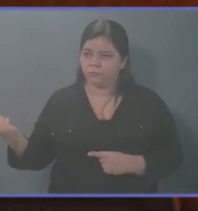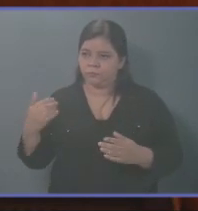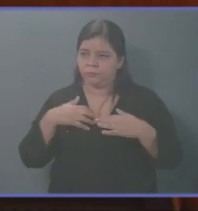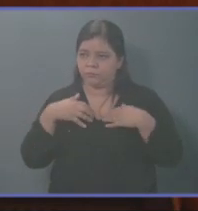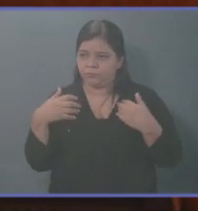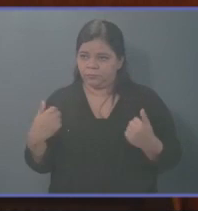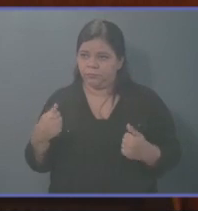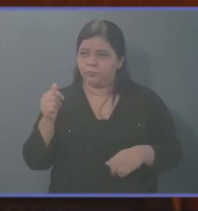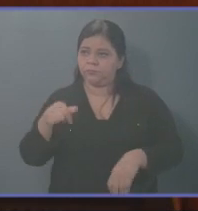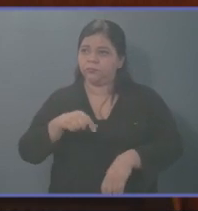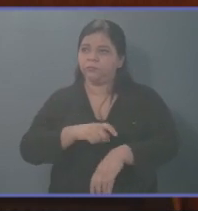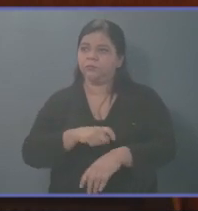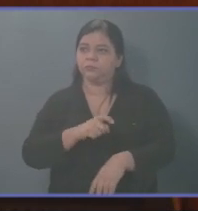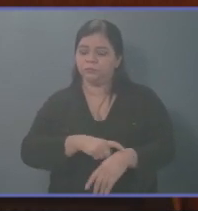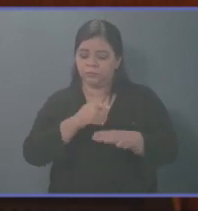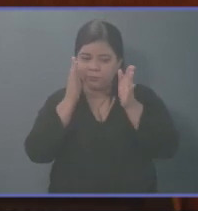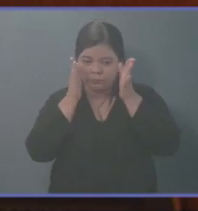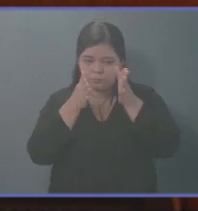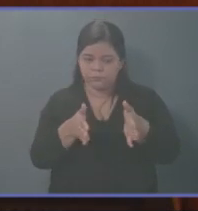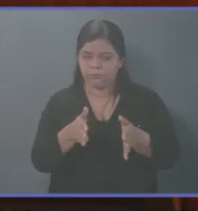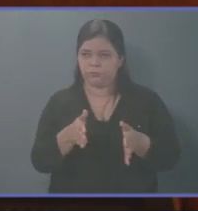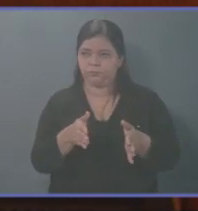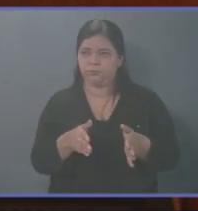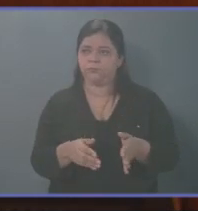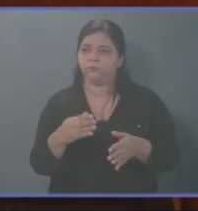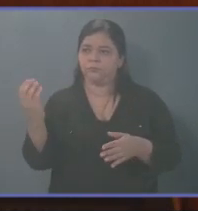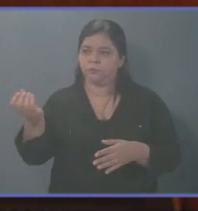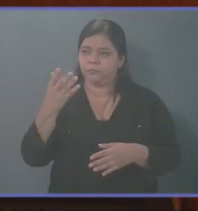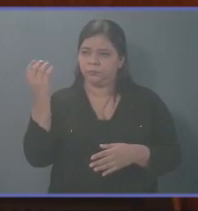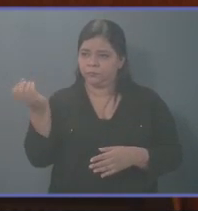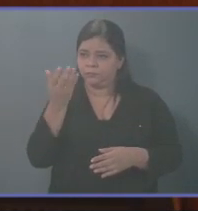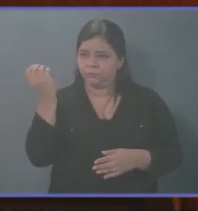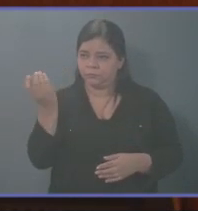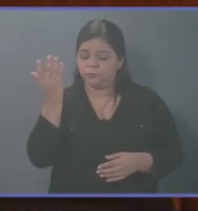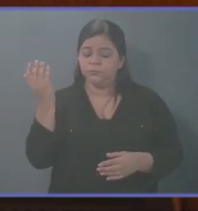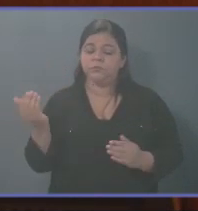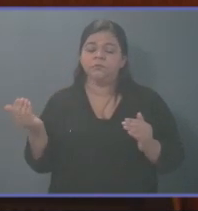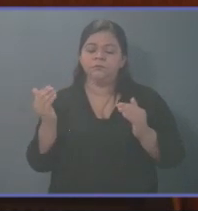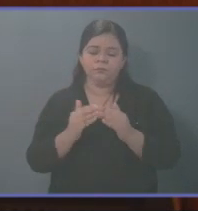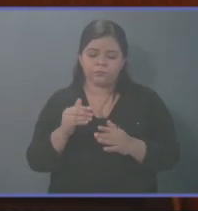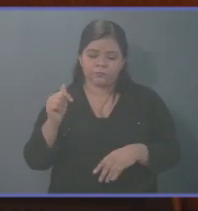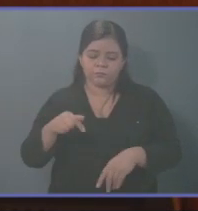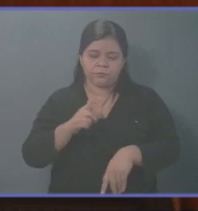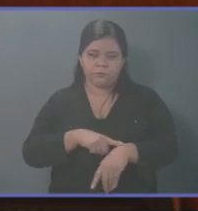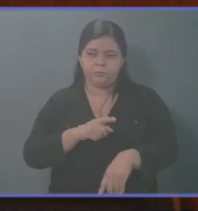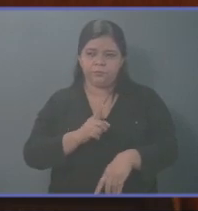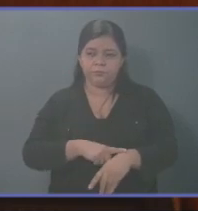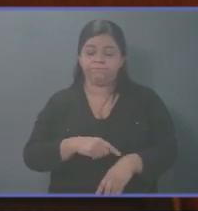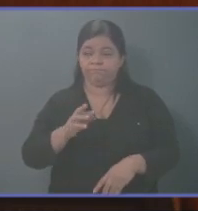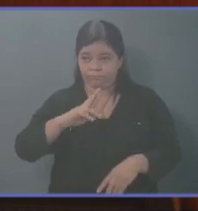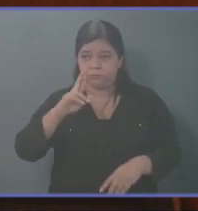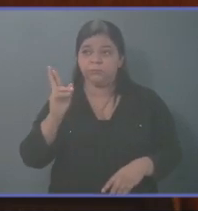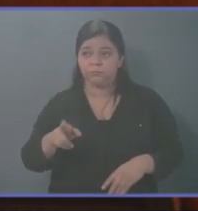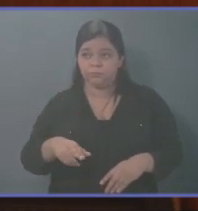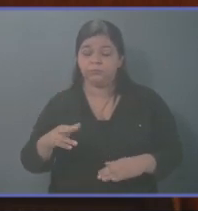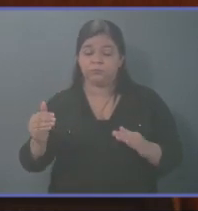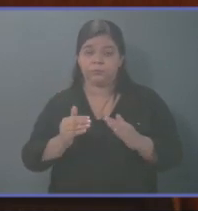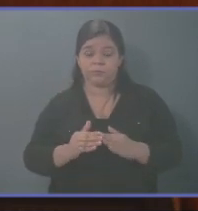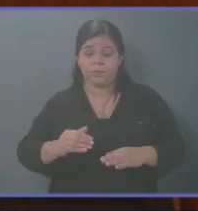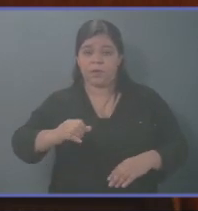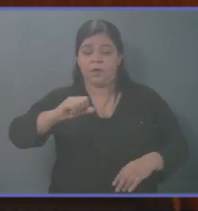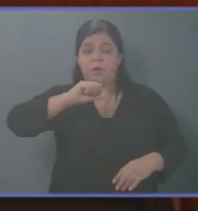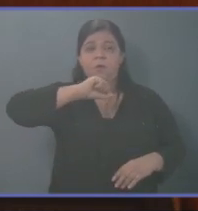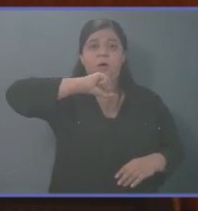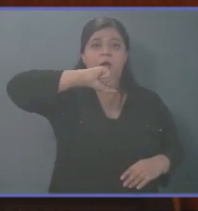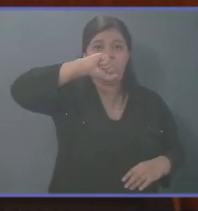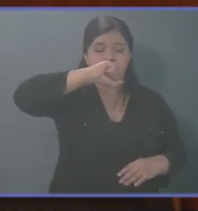están atendiendo en primera línea la emergencia y que se están convirtiendo en unos verdaderos héroes para